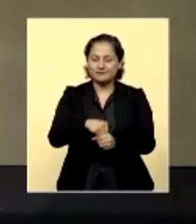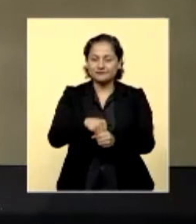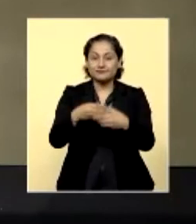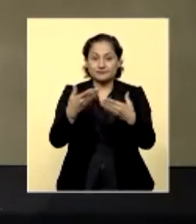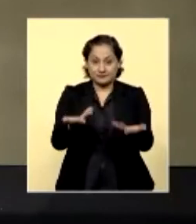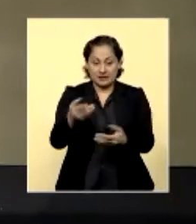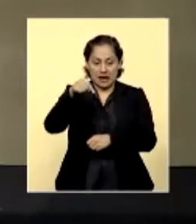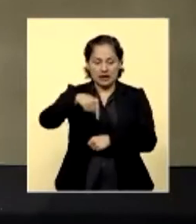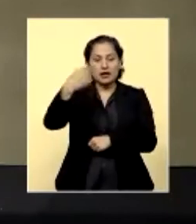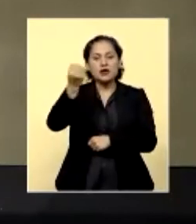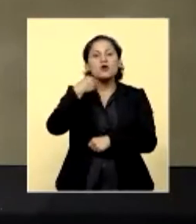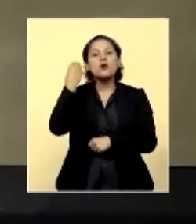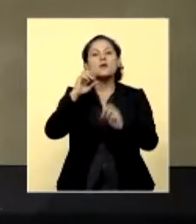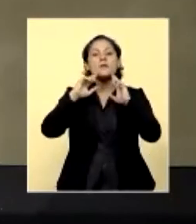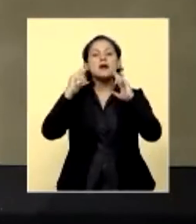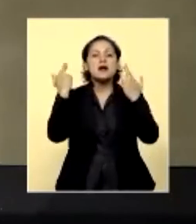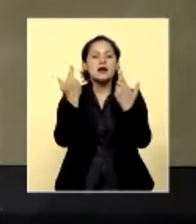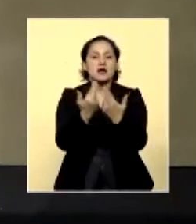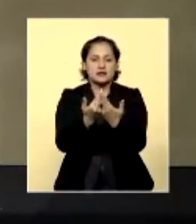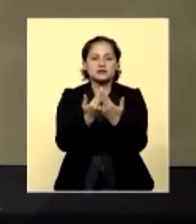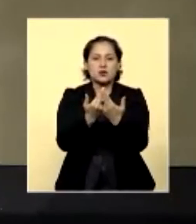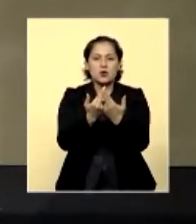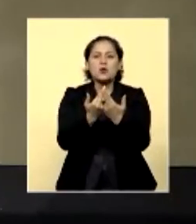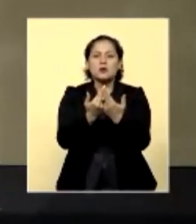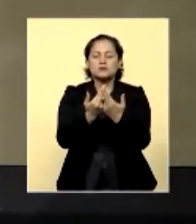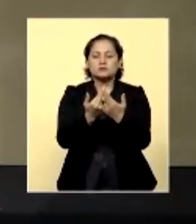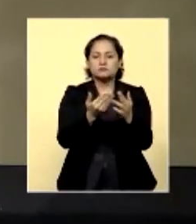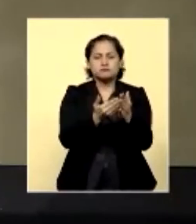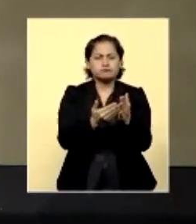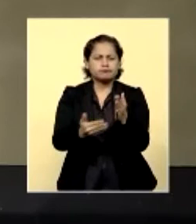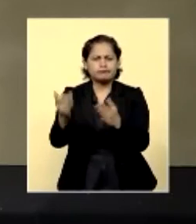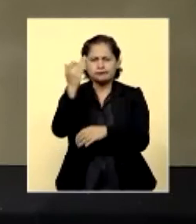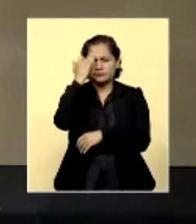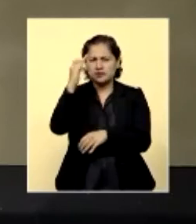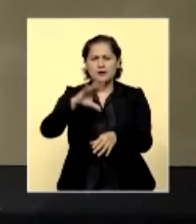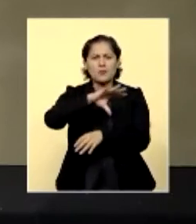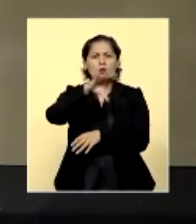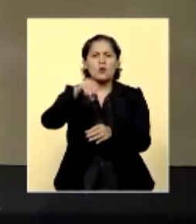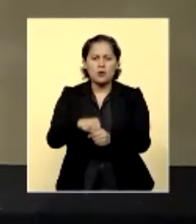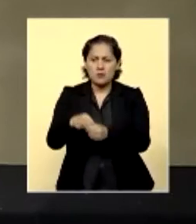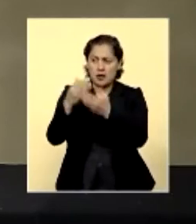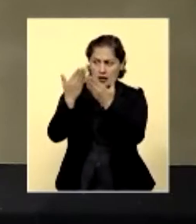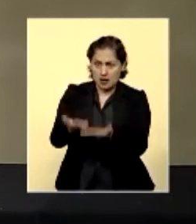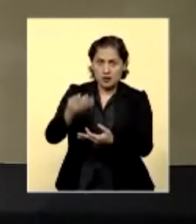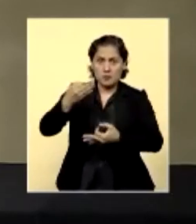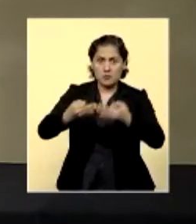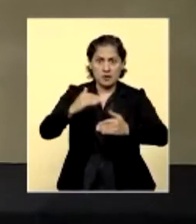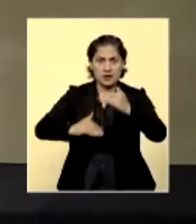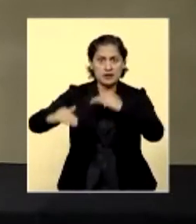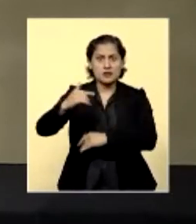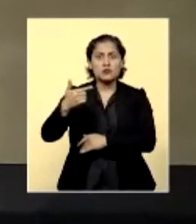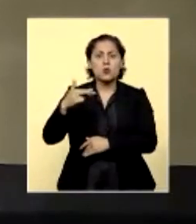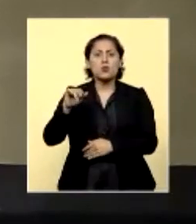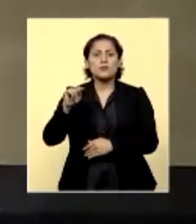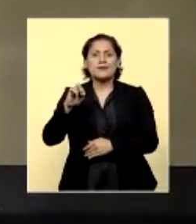tuvimos con nosotros. Durante todo el periodo. Por todo el periodo. No solo al ministro Gutiérrez. No solo al ministro Gutiérrez. Mas